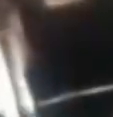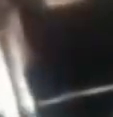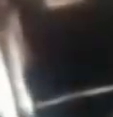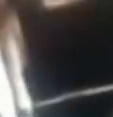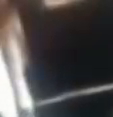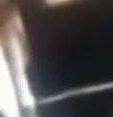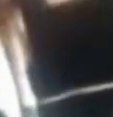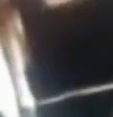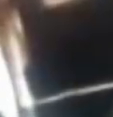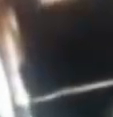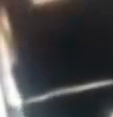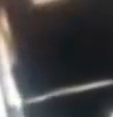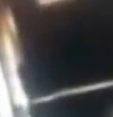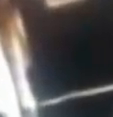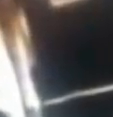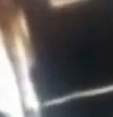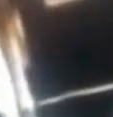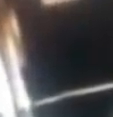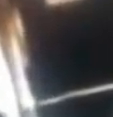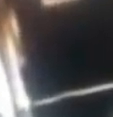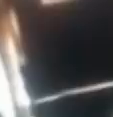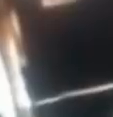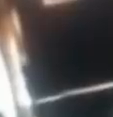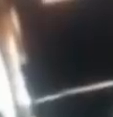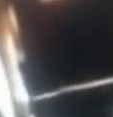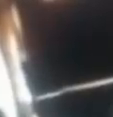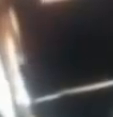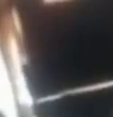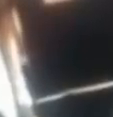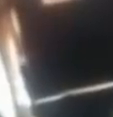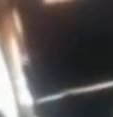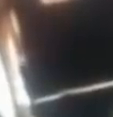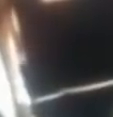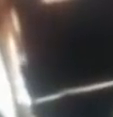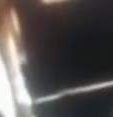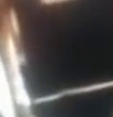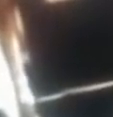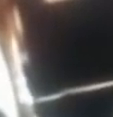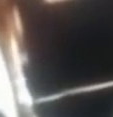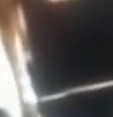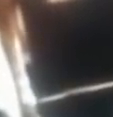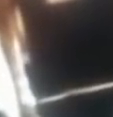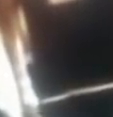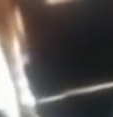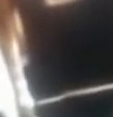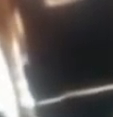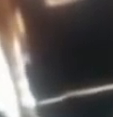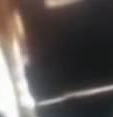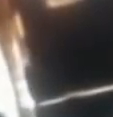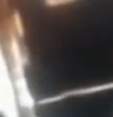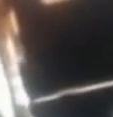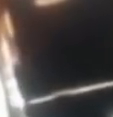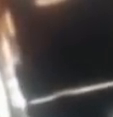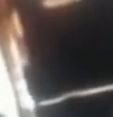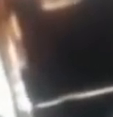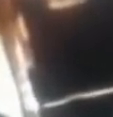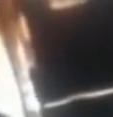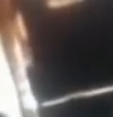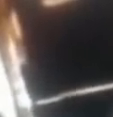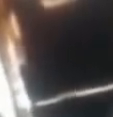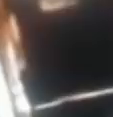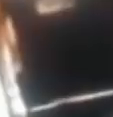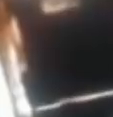No existen procesos de enriquecimiento ilícito de Gustavo Petro, ni masacres donde Gustavo Petro haya